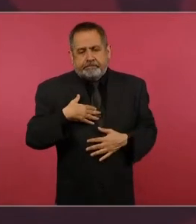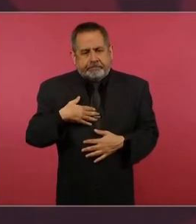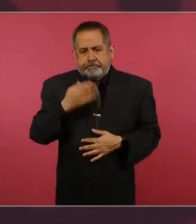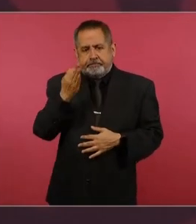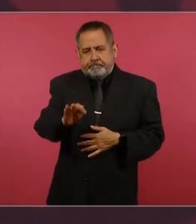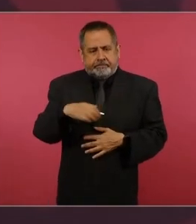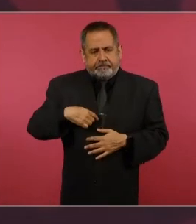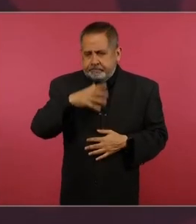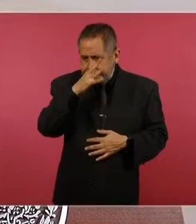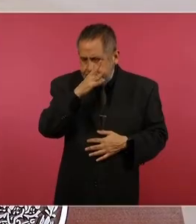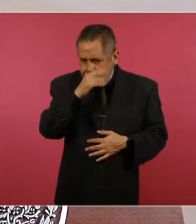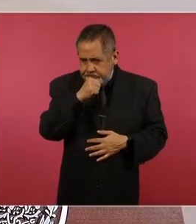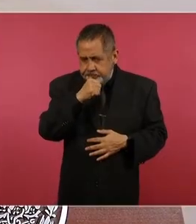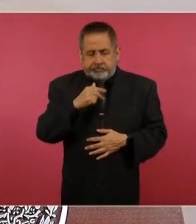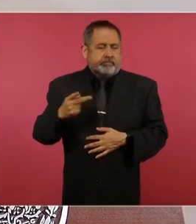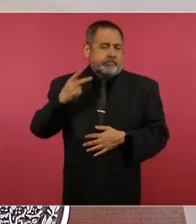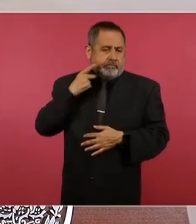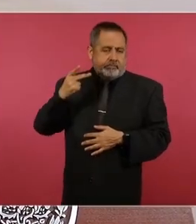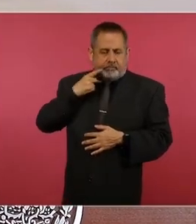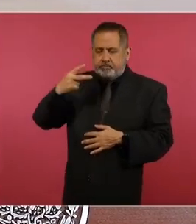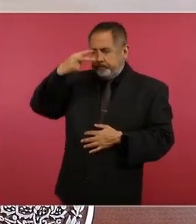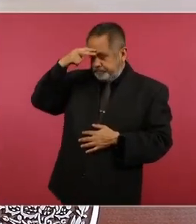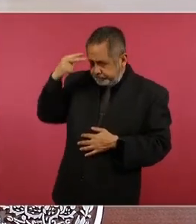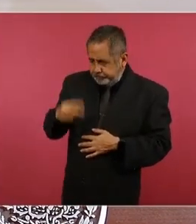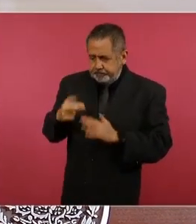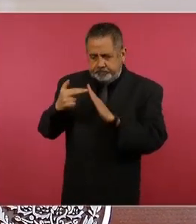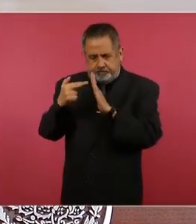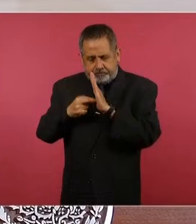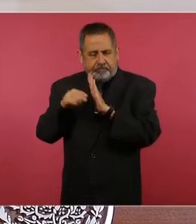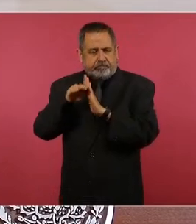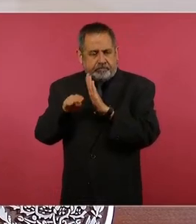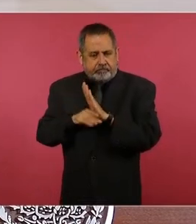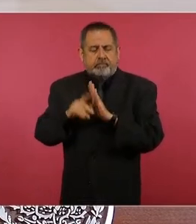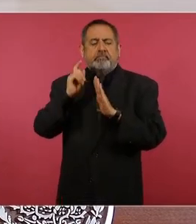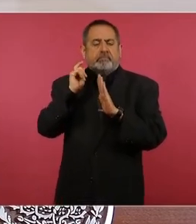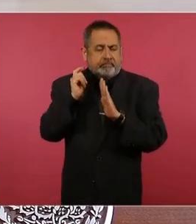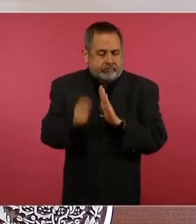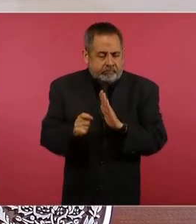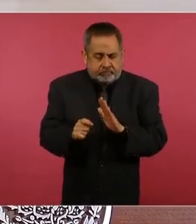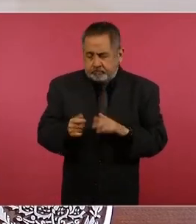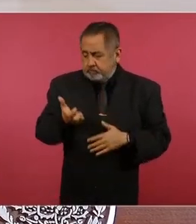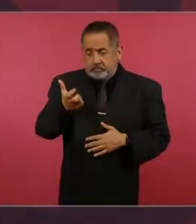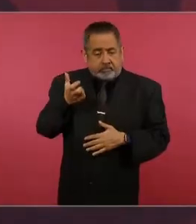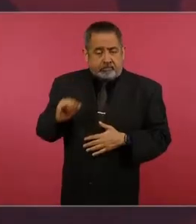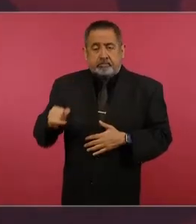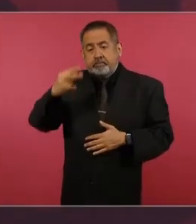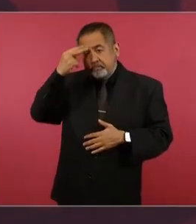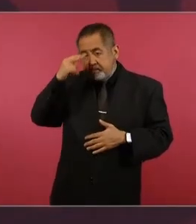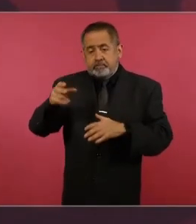La política exterior de México se caracteriza